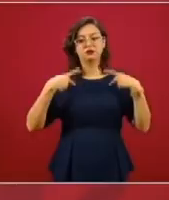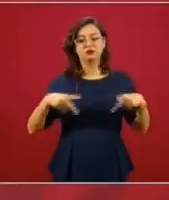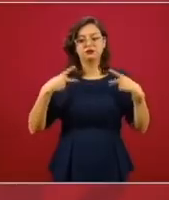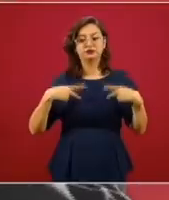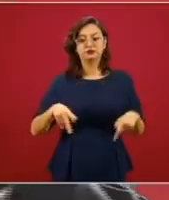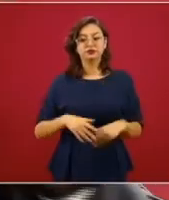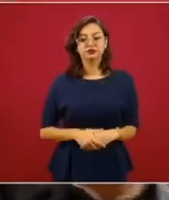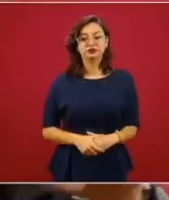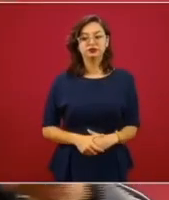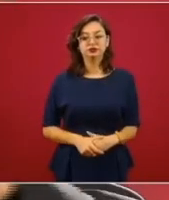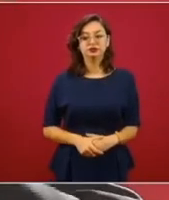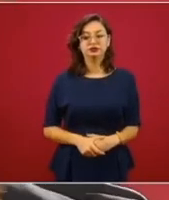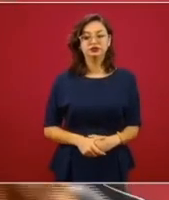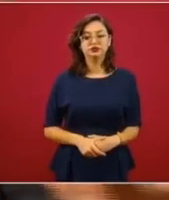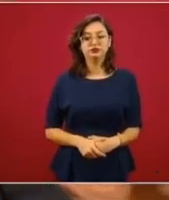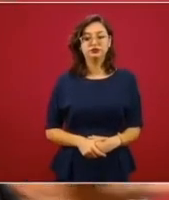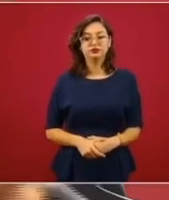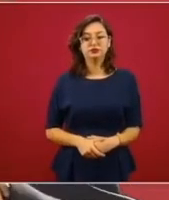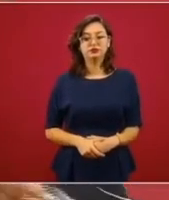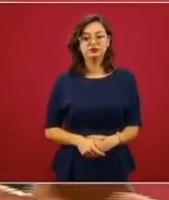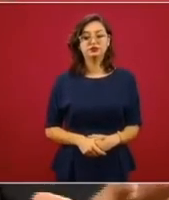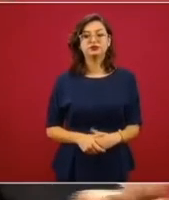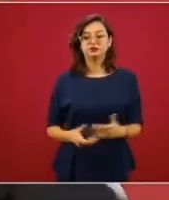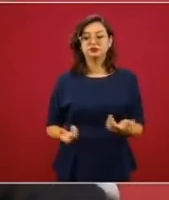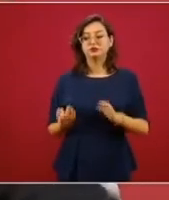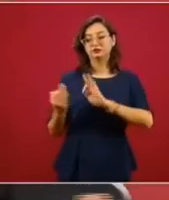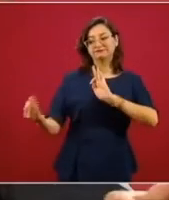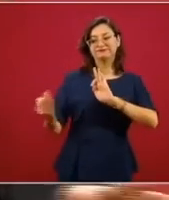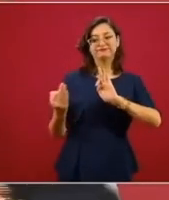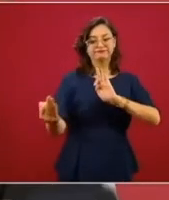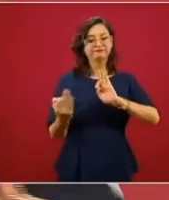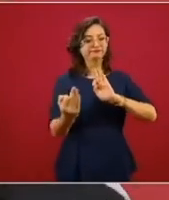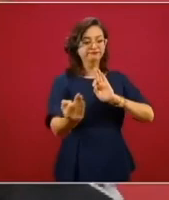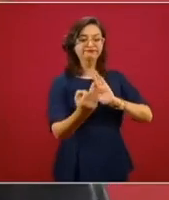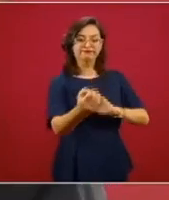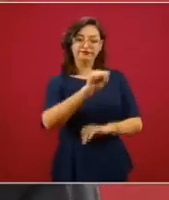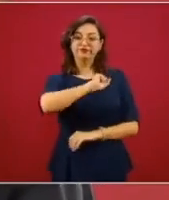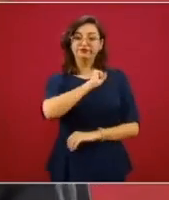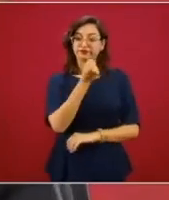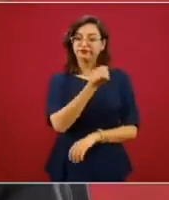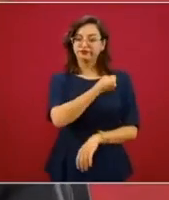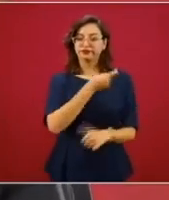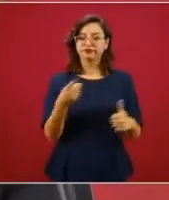y cuidando la distancia, la sana distancia.